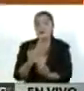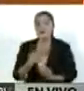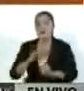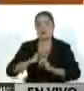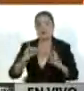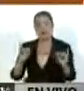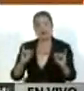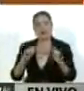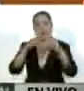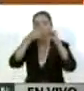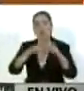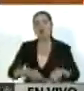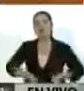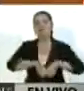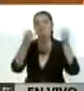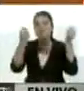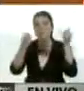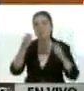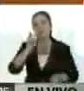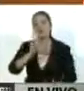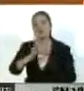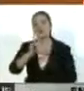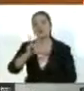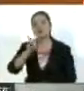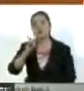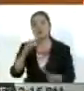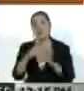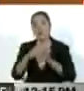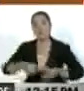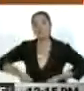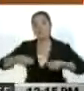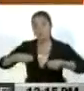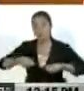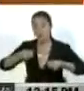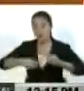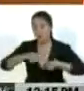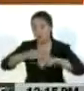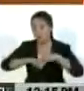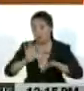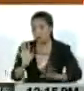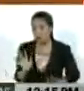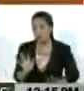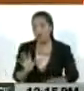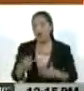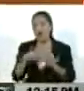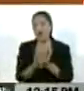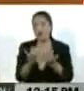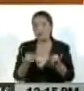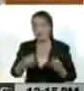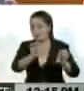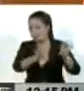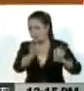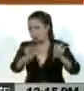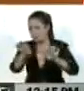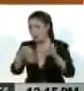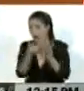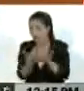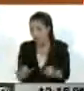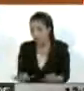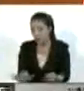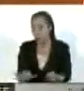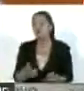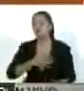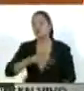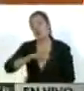la destrucción. Son 231 comercios que hasta la fecha hemos hecho el levantamiento. Mientras nosotros